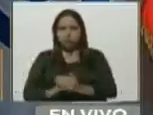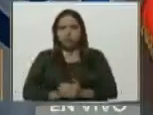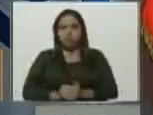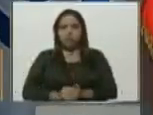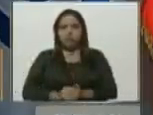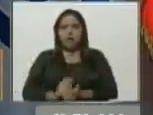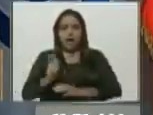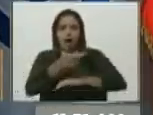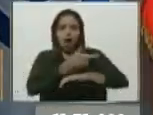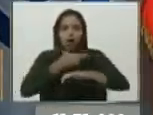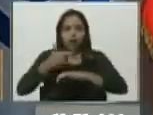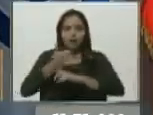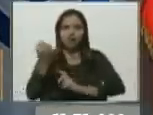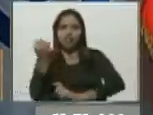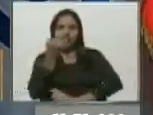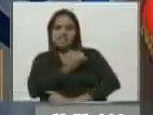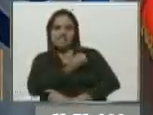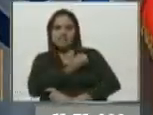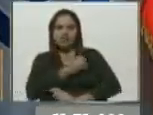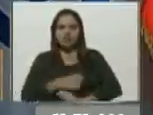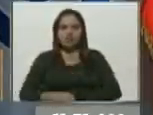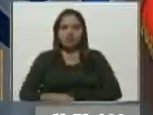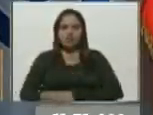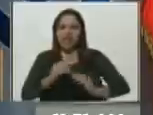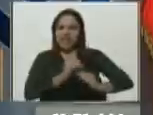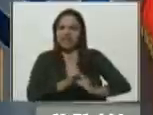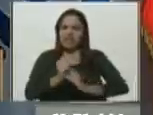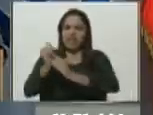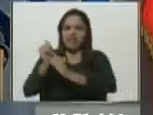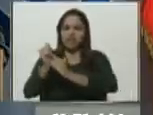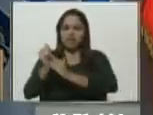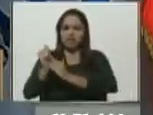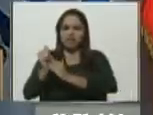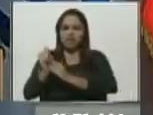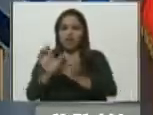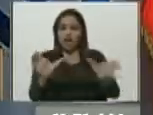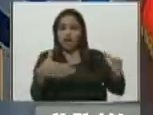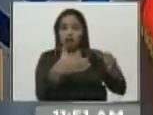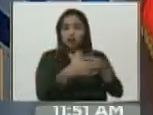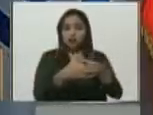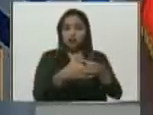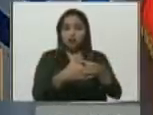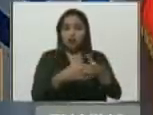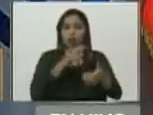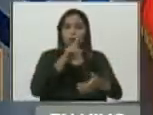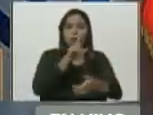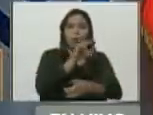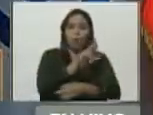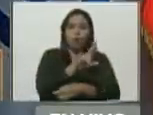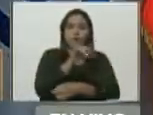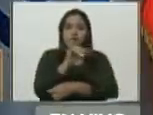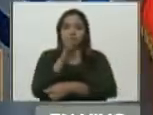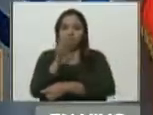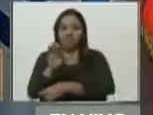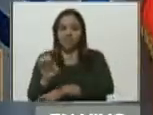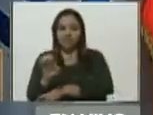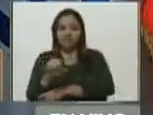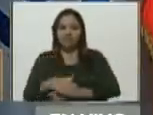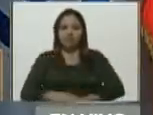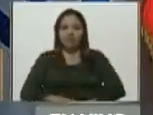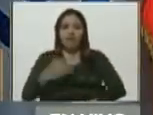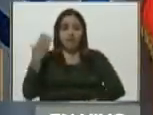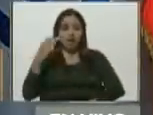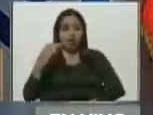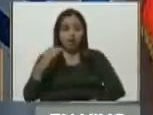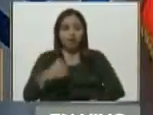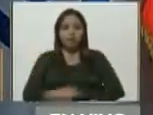al gobierno criminal y terrorista que lidera el uribismo con el subpresidente, como él